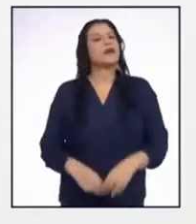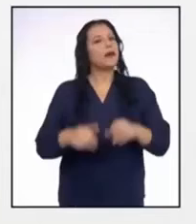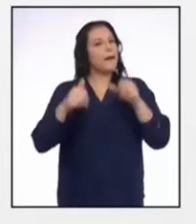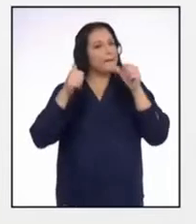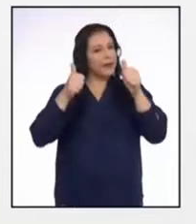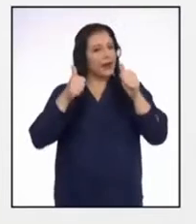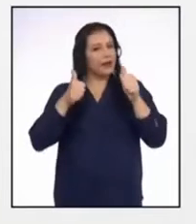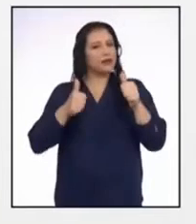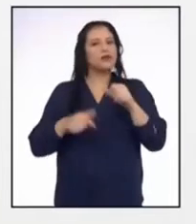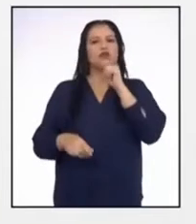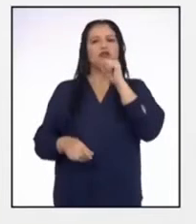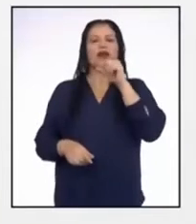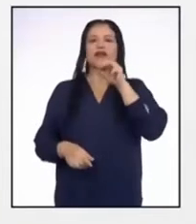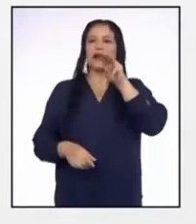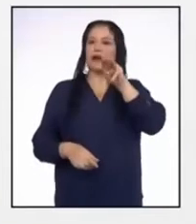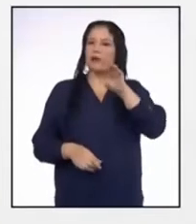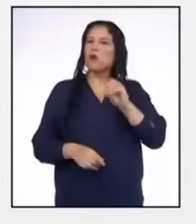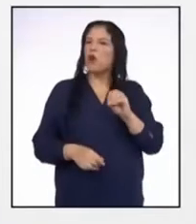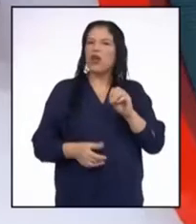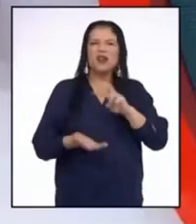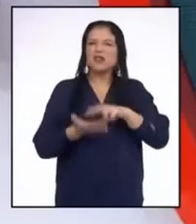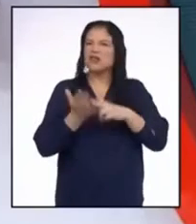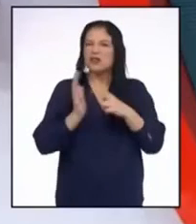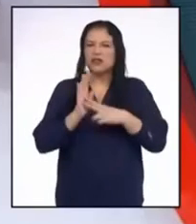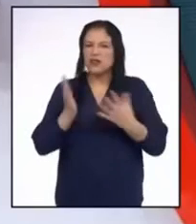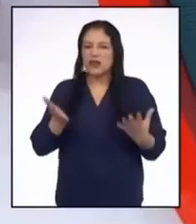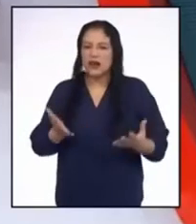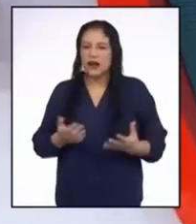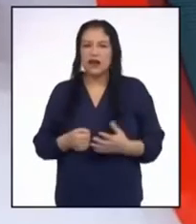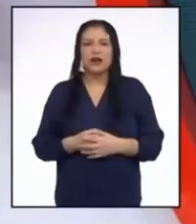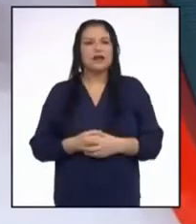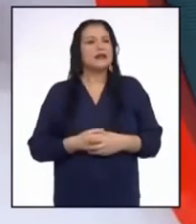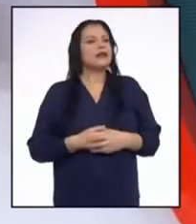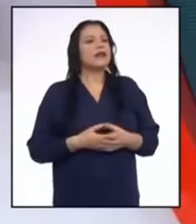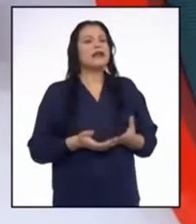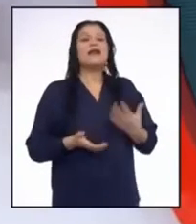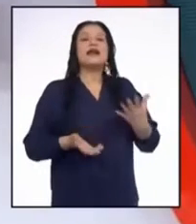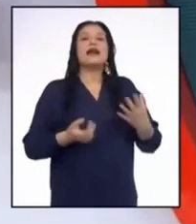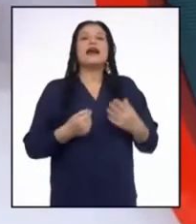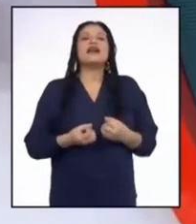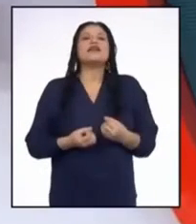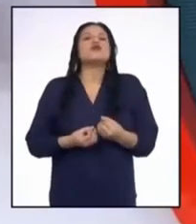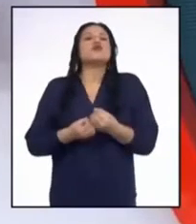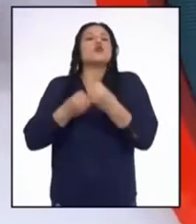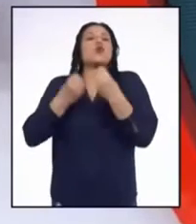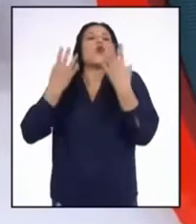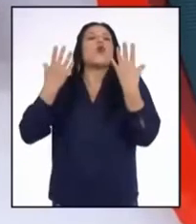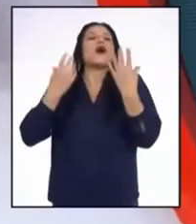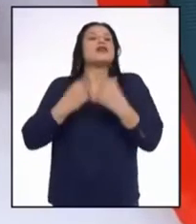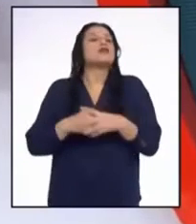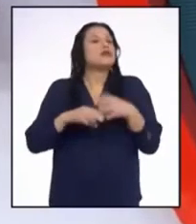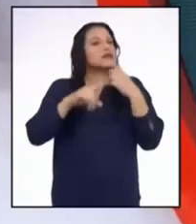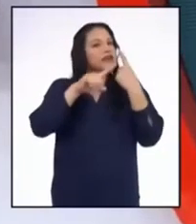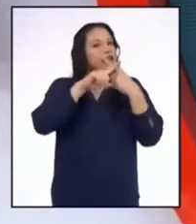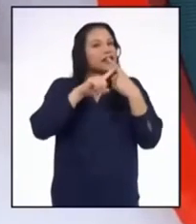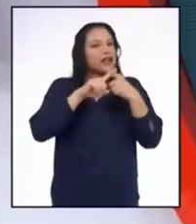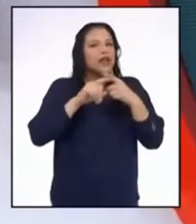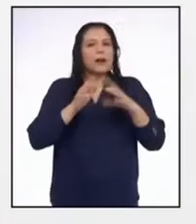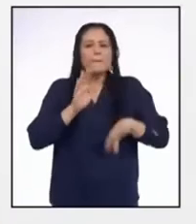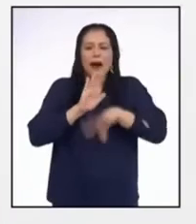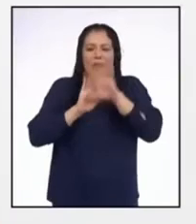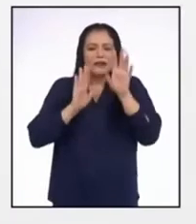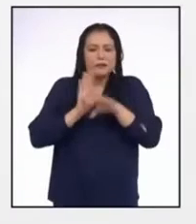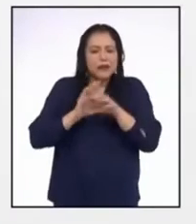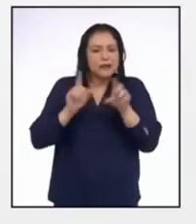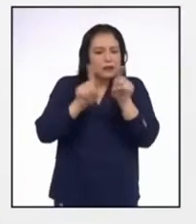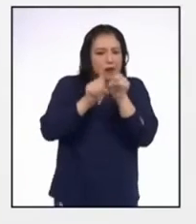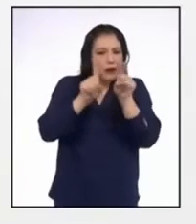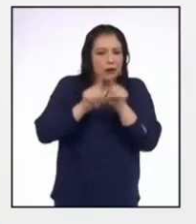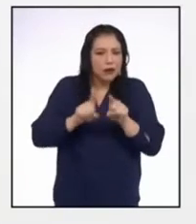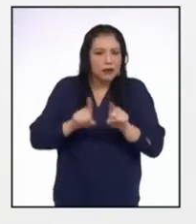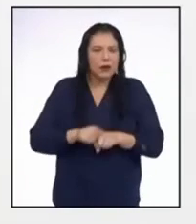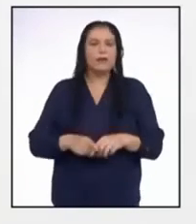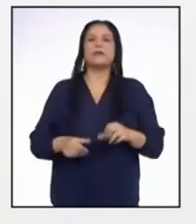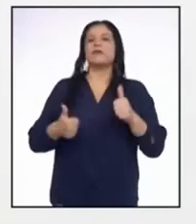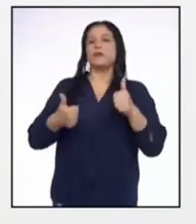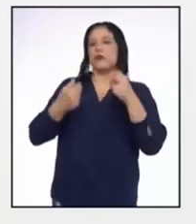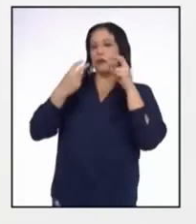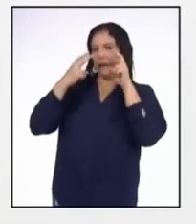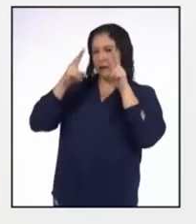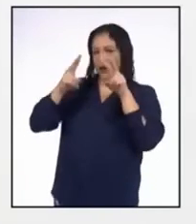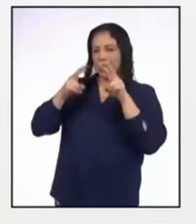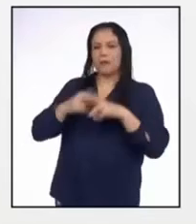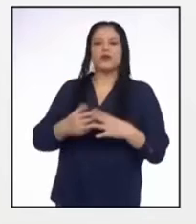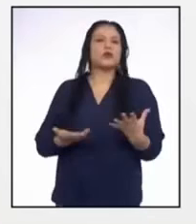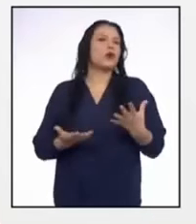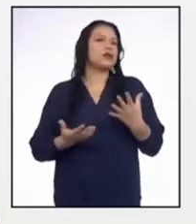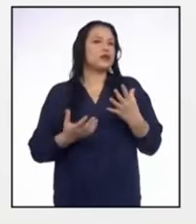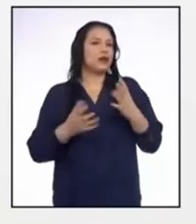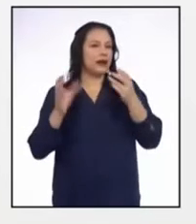falta la moda. ¿Saben qué es? Profesora, la moda es el valor de la variable con mayor frecuencia. Volvamos a la situación que